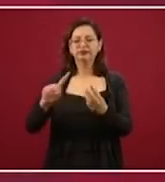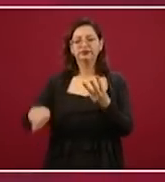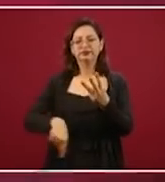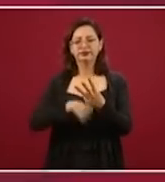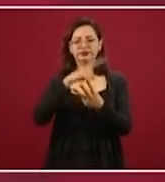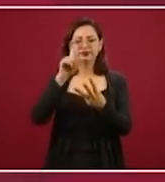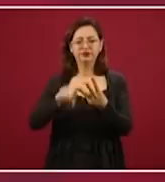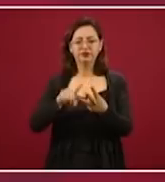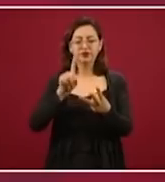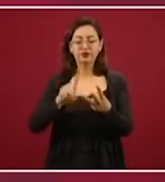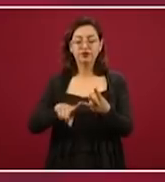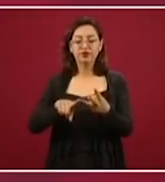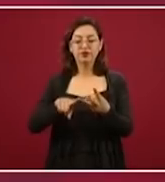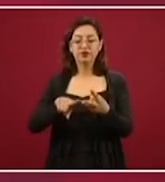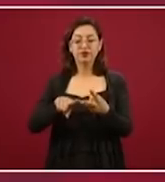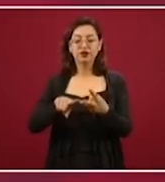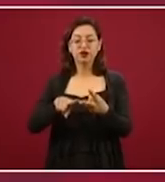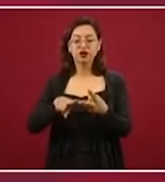atendiendo